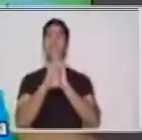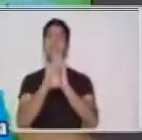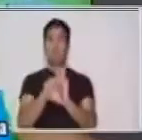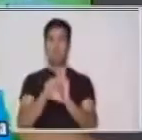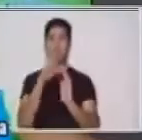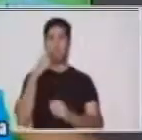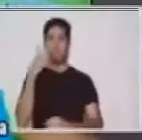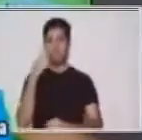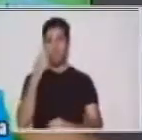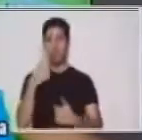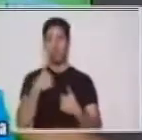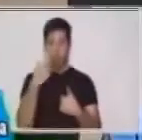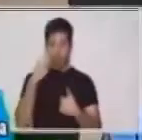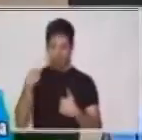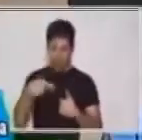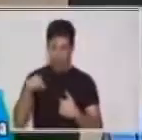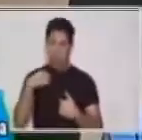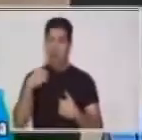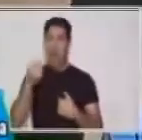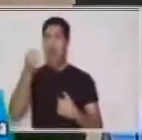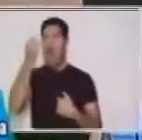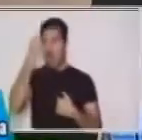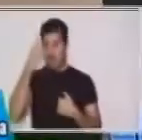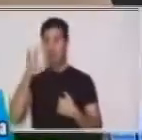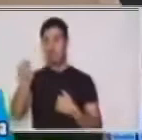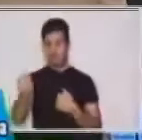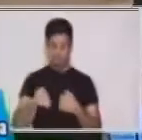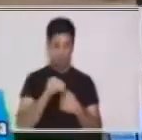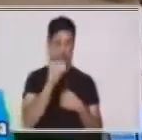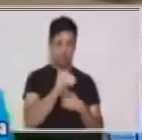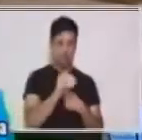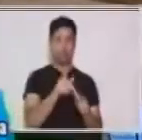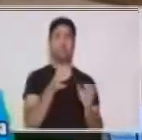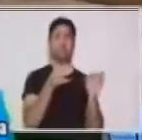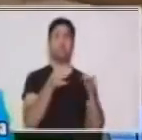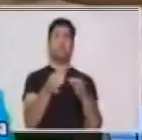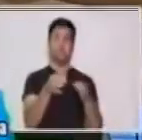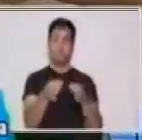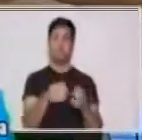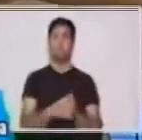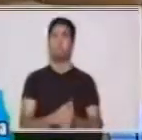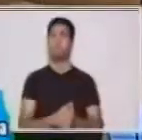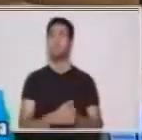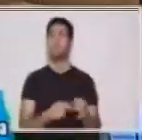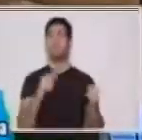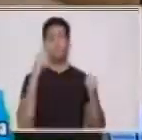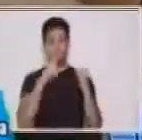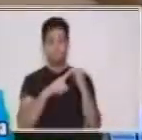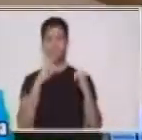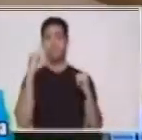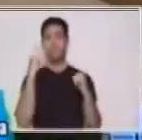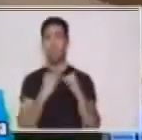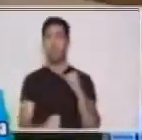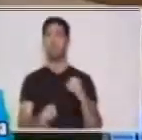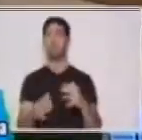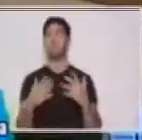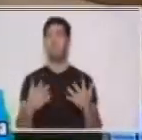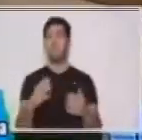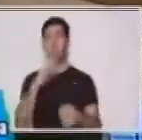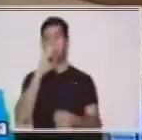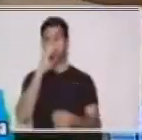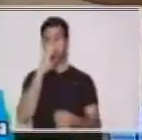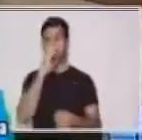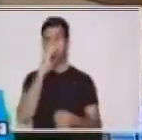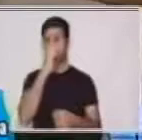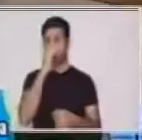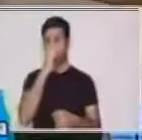que yo misma haya entendido y que sea fácil de comprender para los demás. Y por último, pero muy